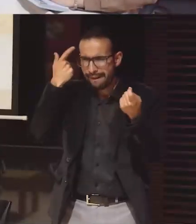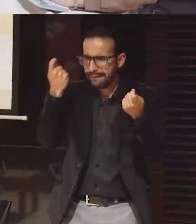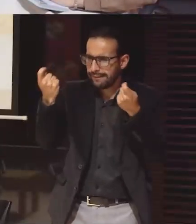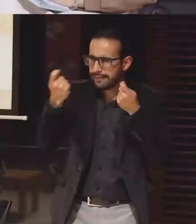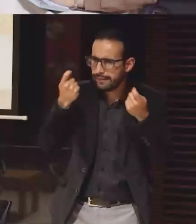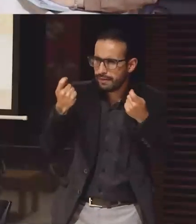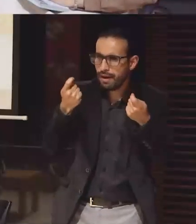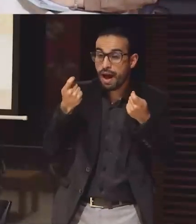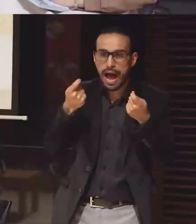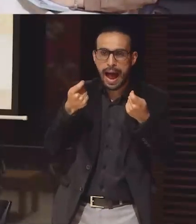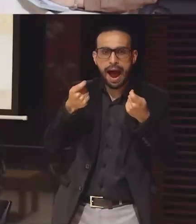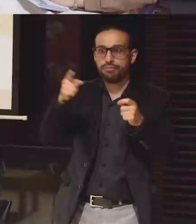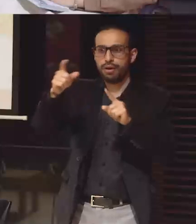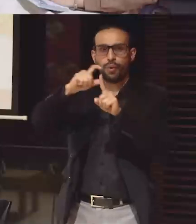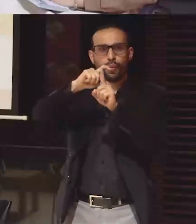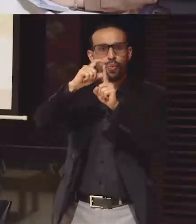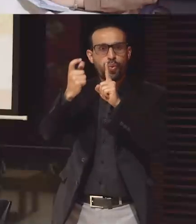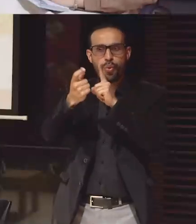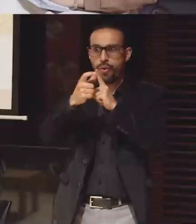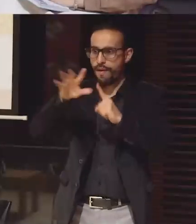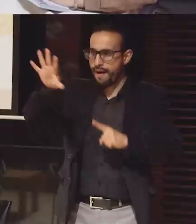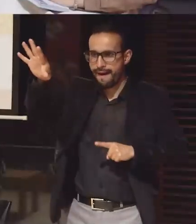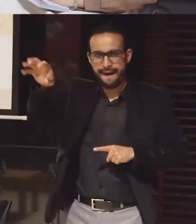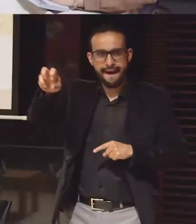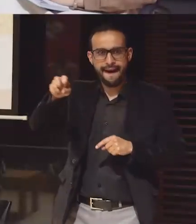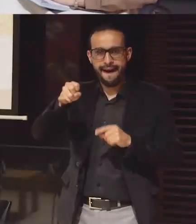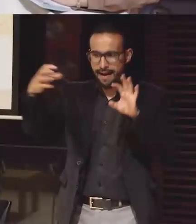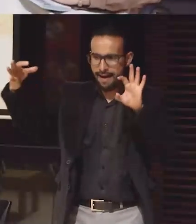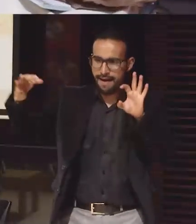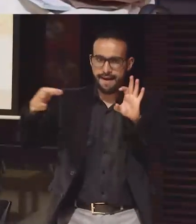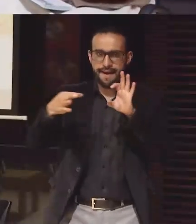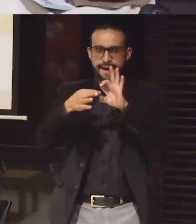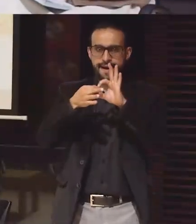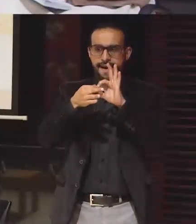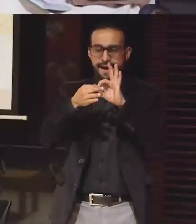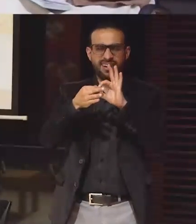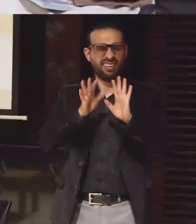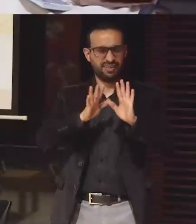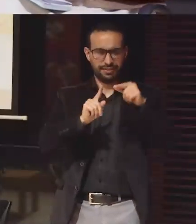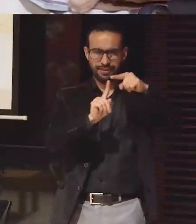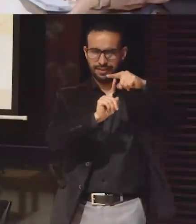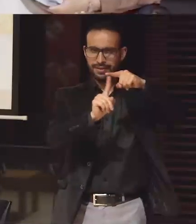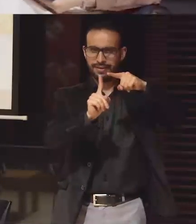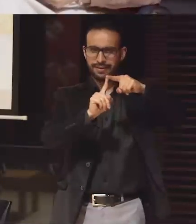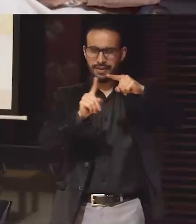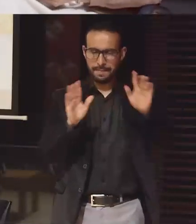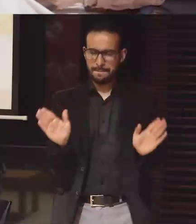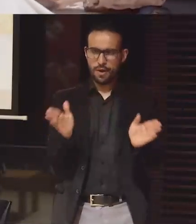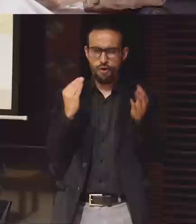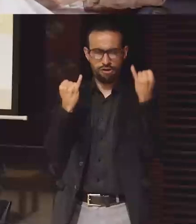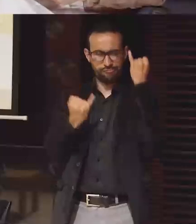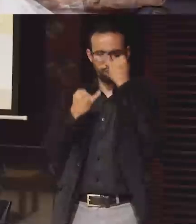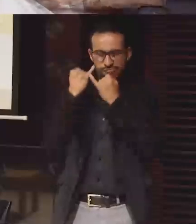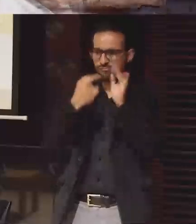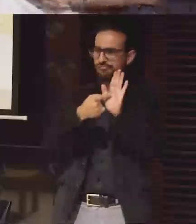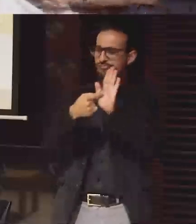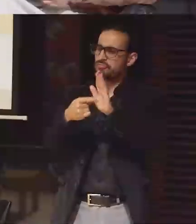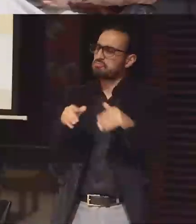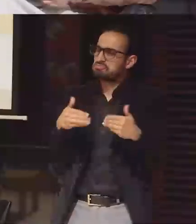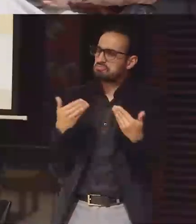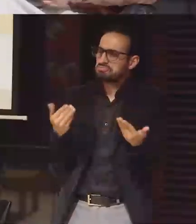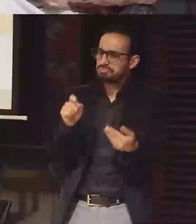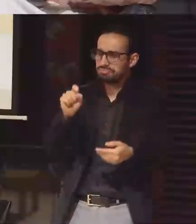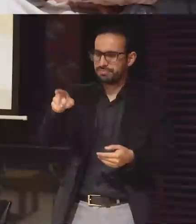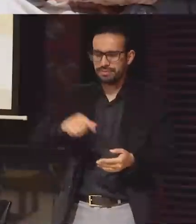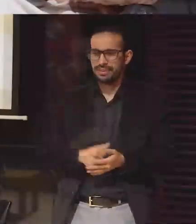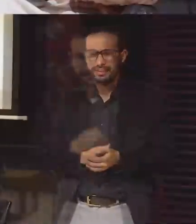la cultura como un vehículo para mejorar esa reputación?